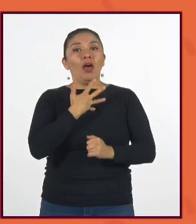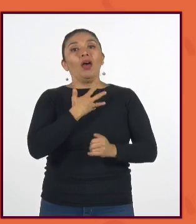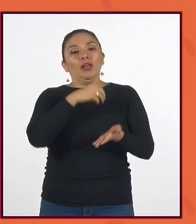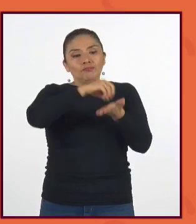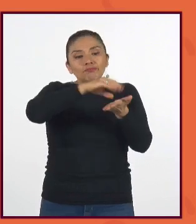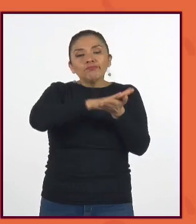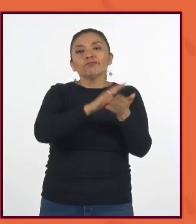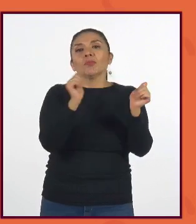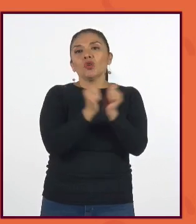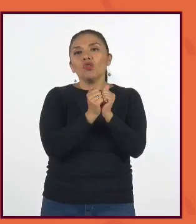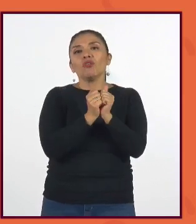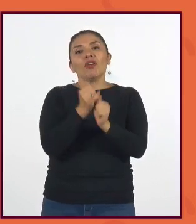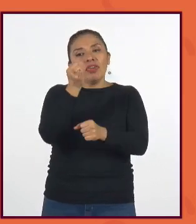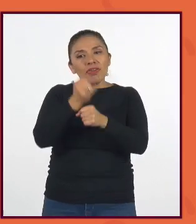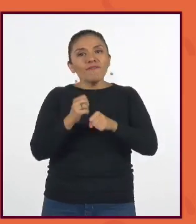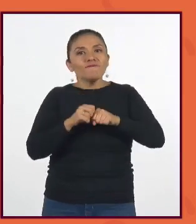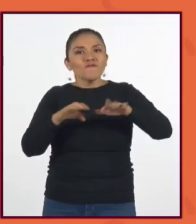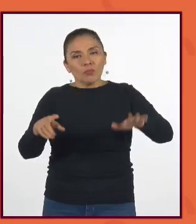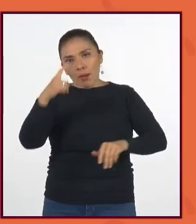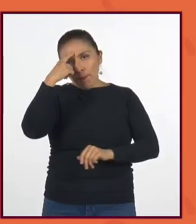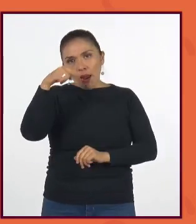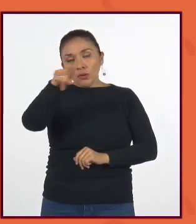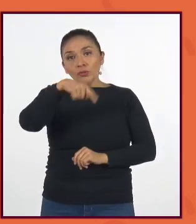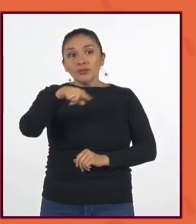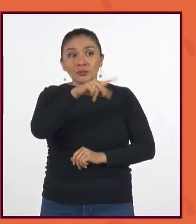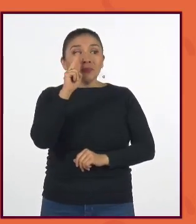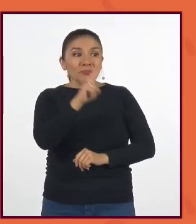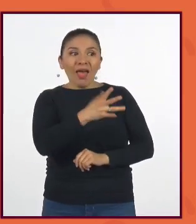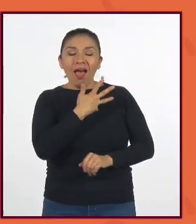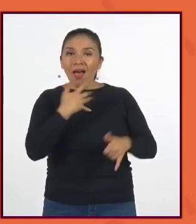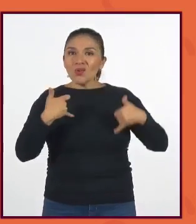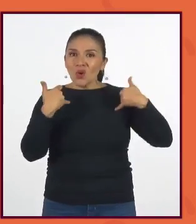sepan cómo acercar al chico que ya está consumiendo el